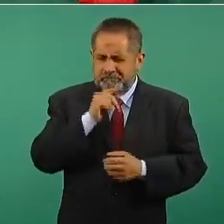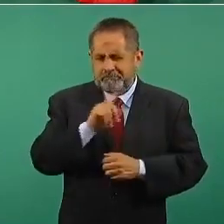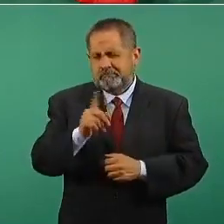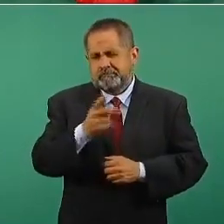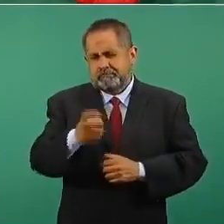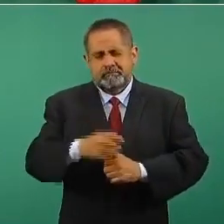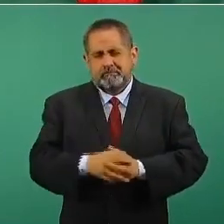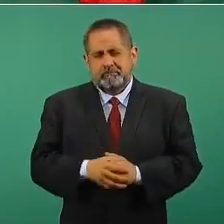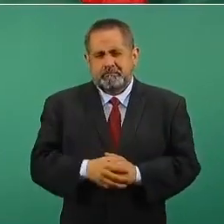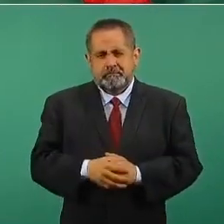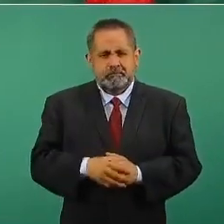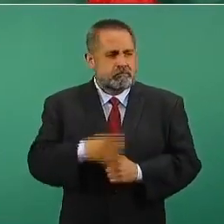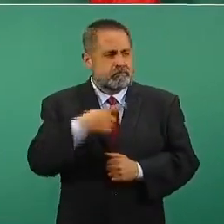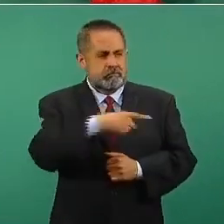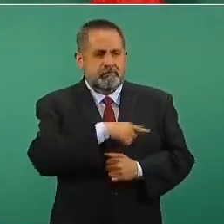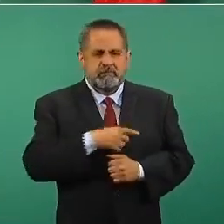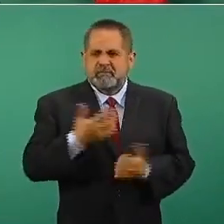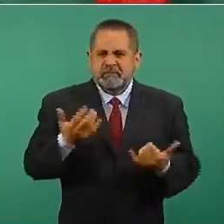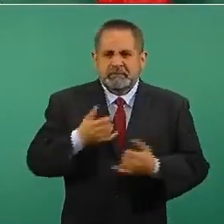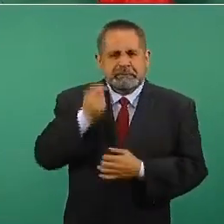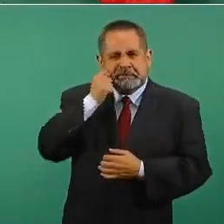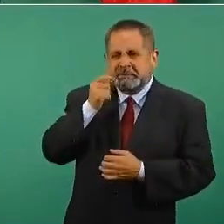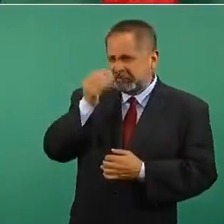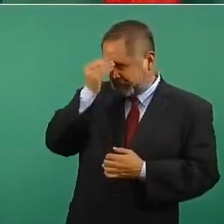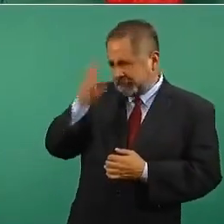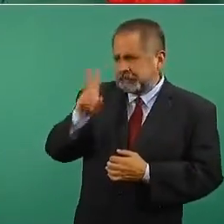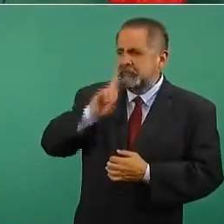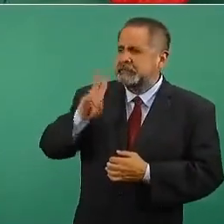Y fue un acto de provocación